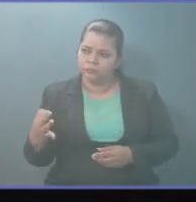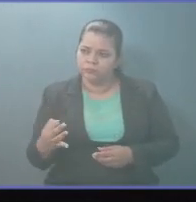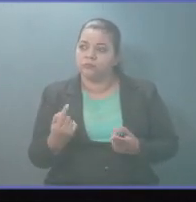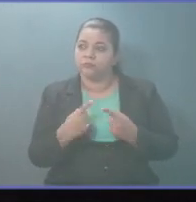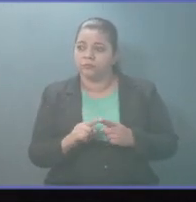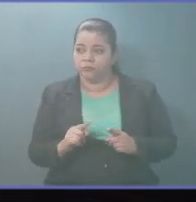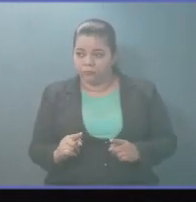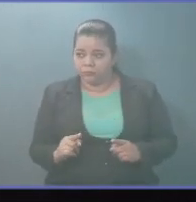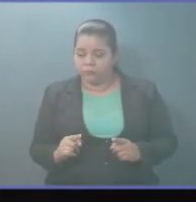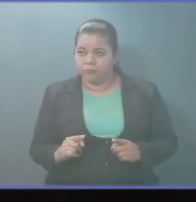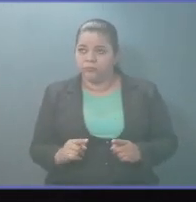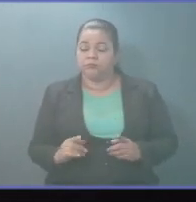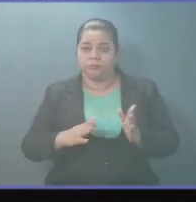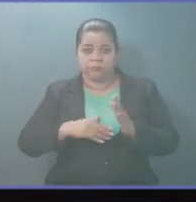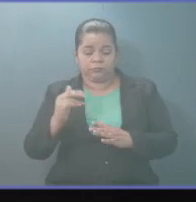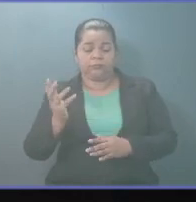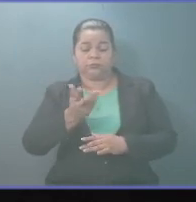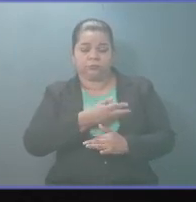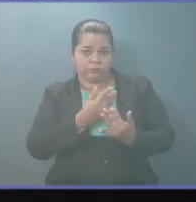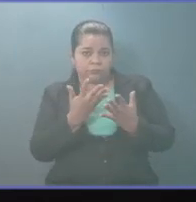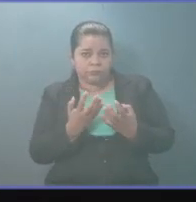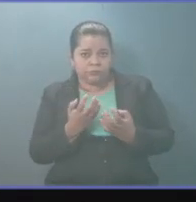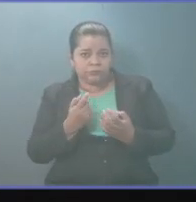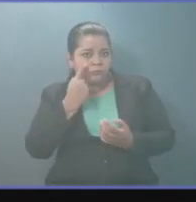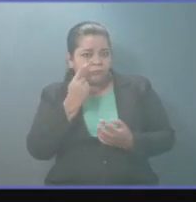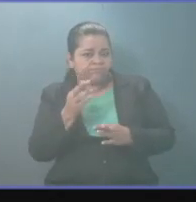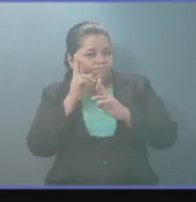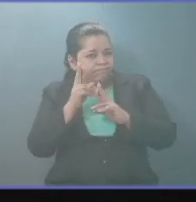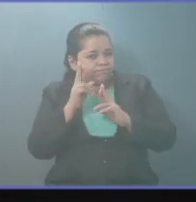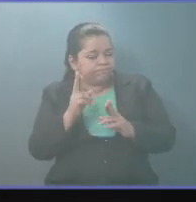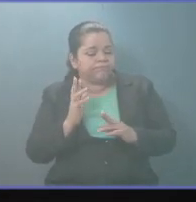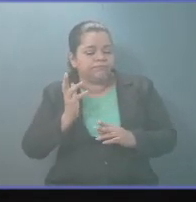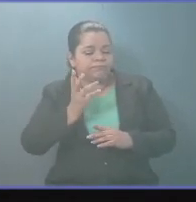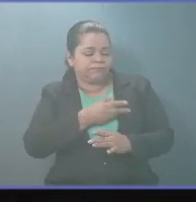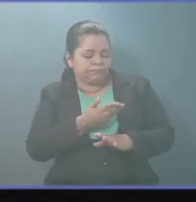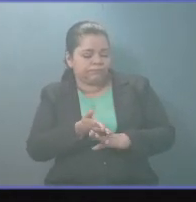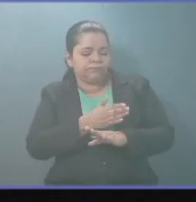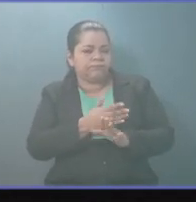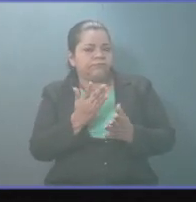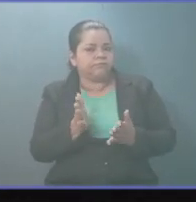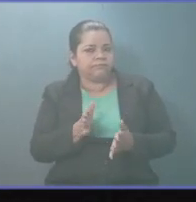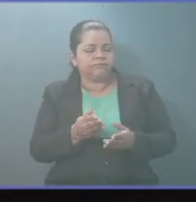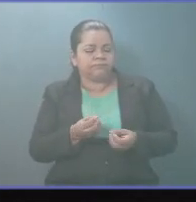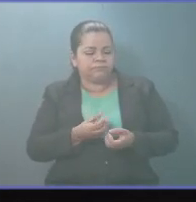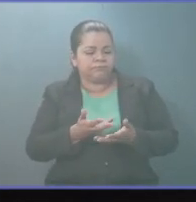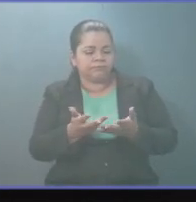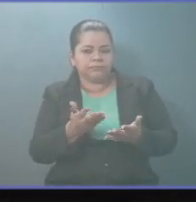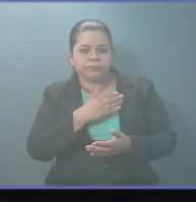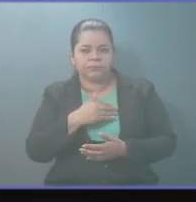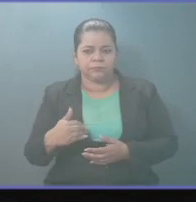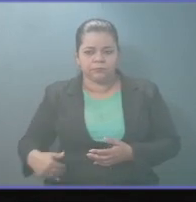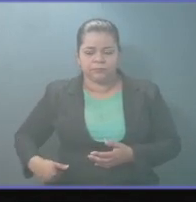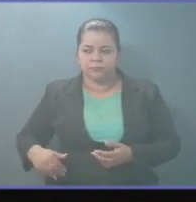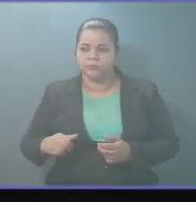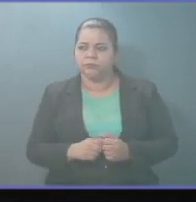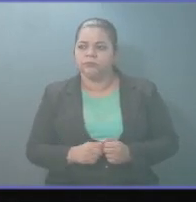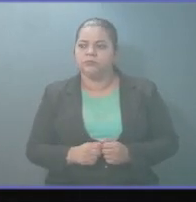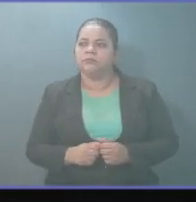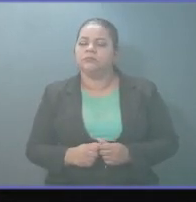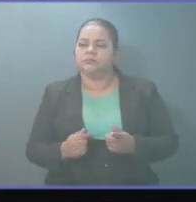No nos sentiríamos bien todavía hacerlos esperar 180 días para que puedan hacerse efectivos sus